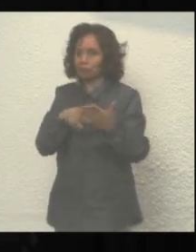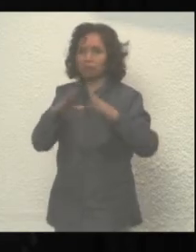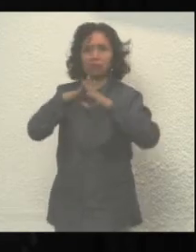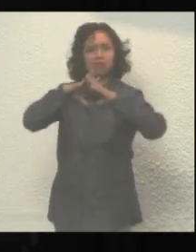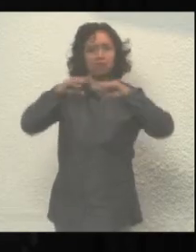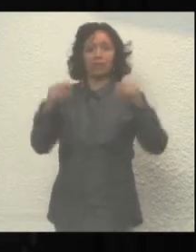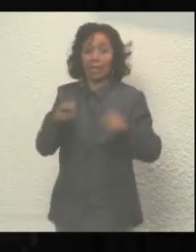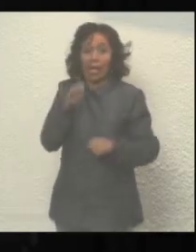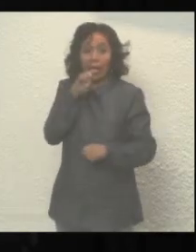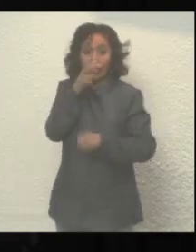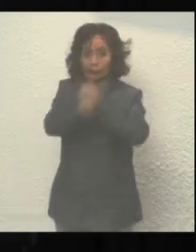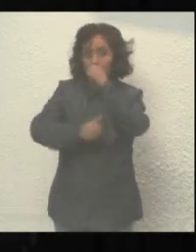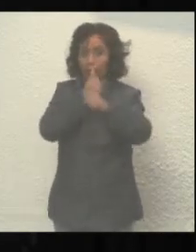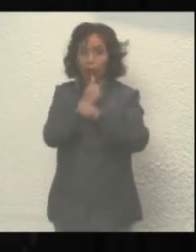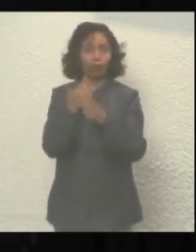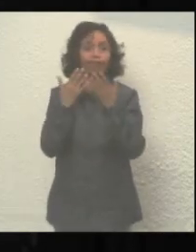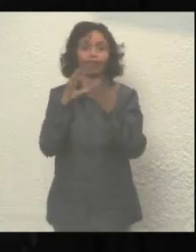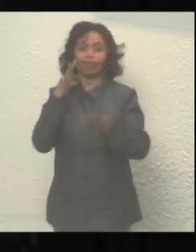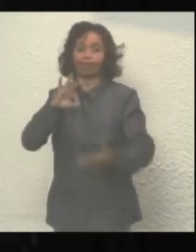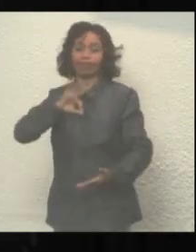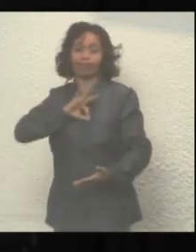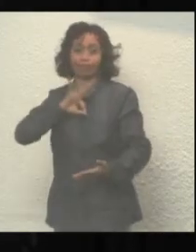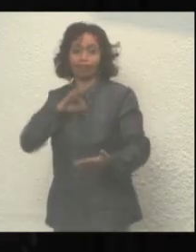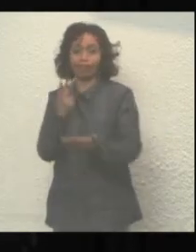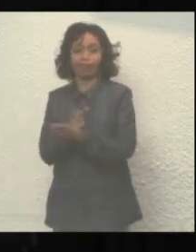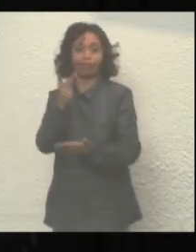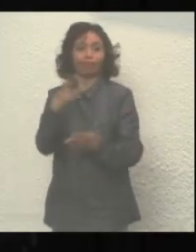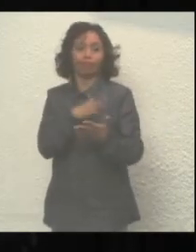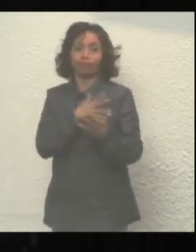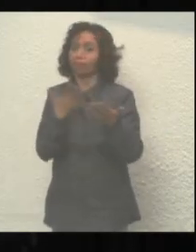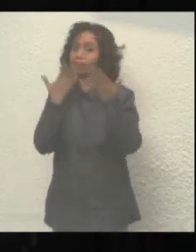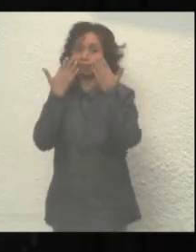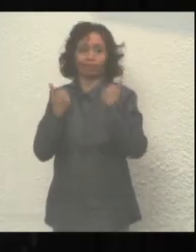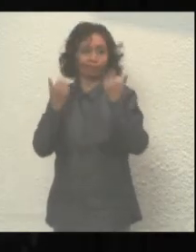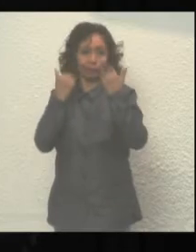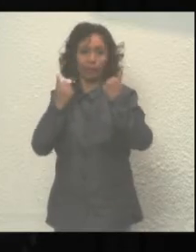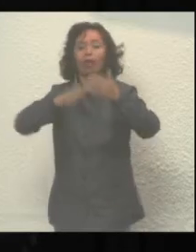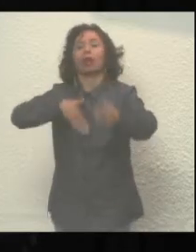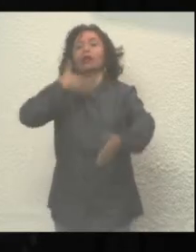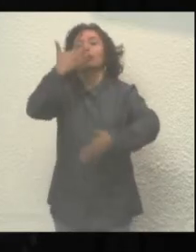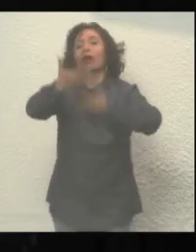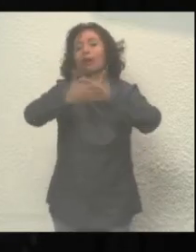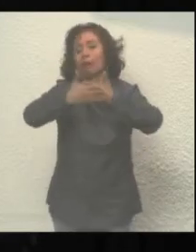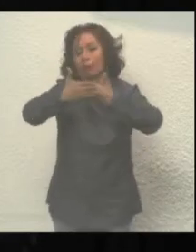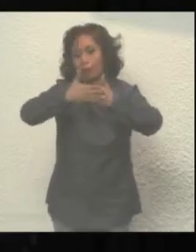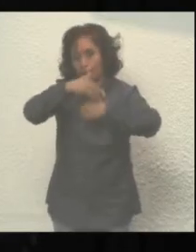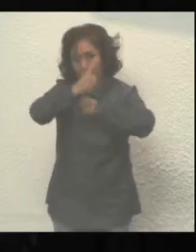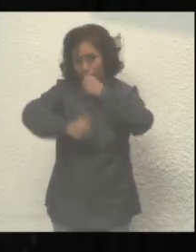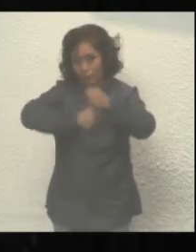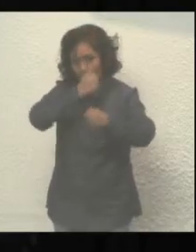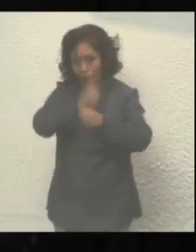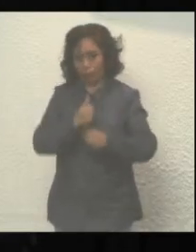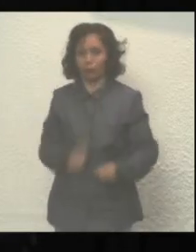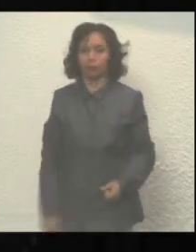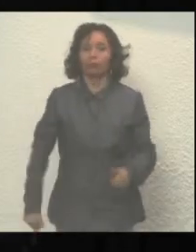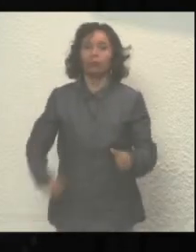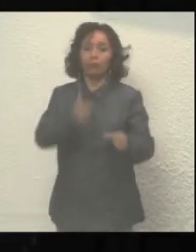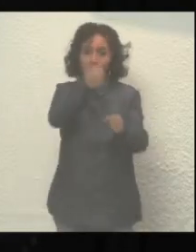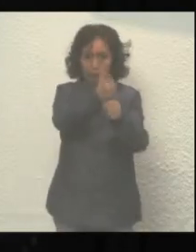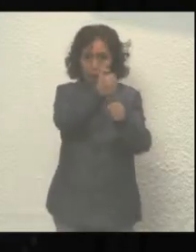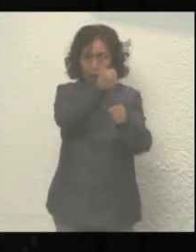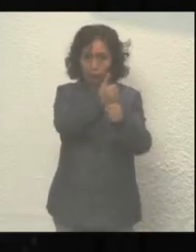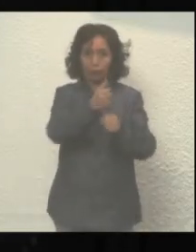reconocimiento para ese año y se iniciará el procedimiento de adjudicación para el año posterior que corresponda. Sexto,